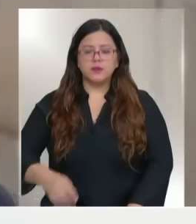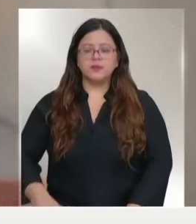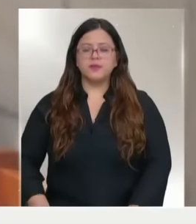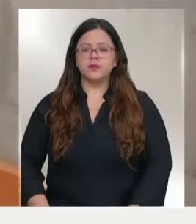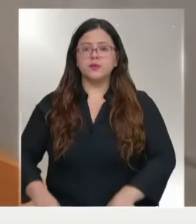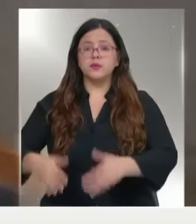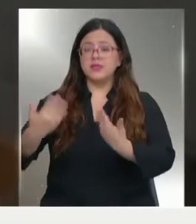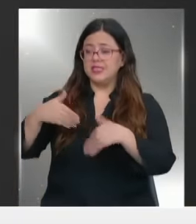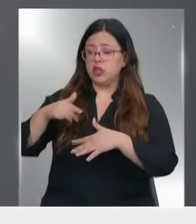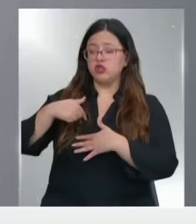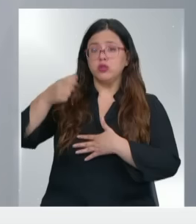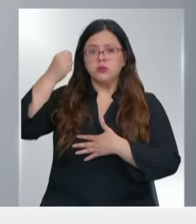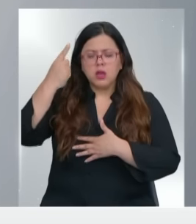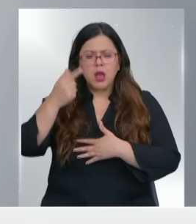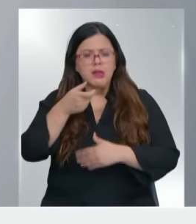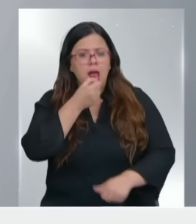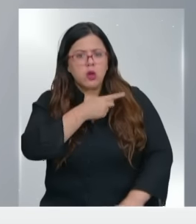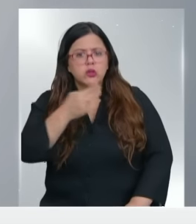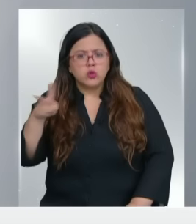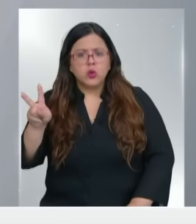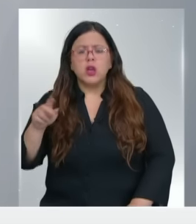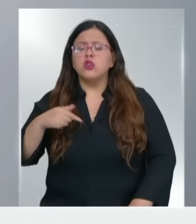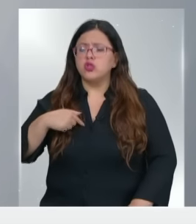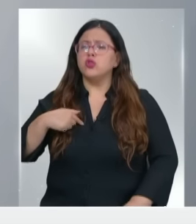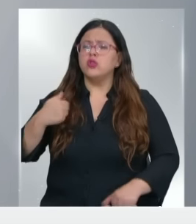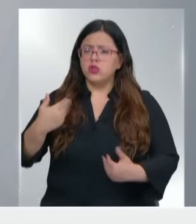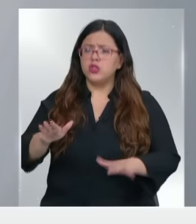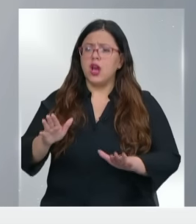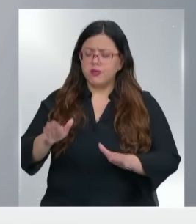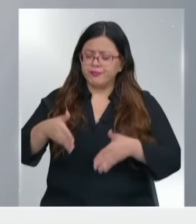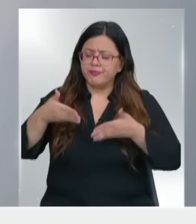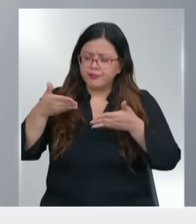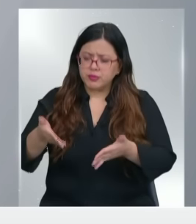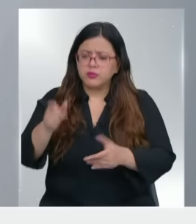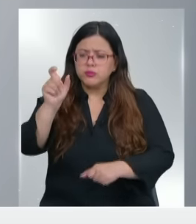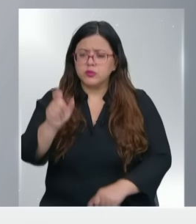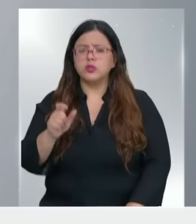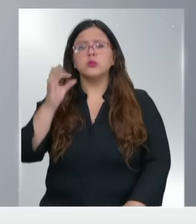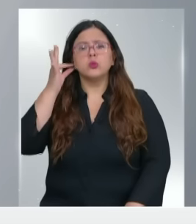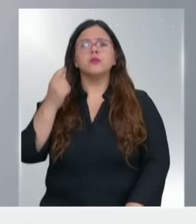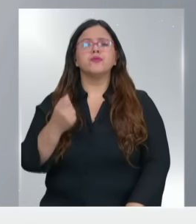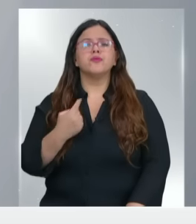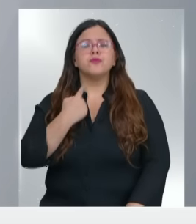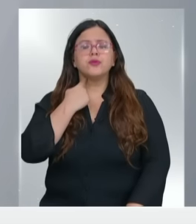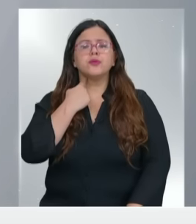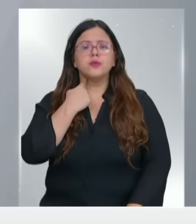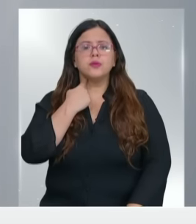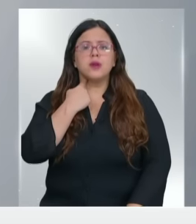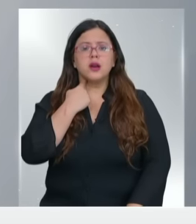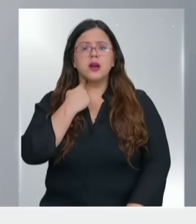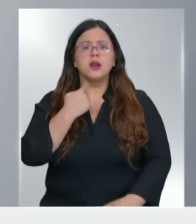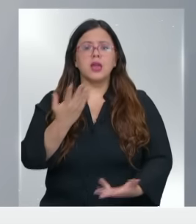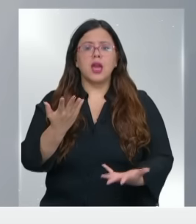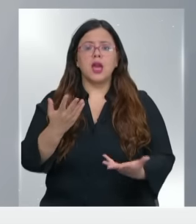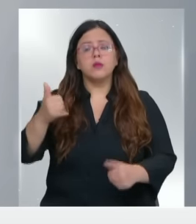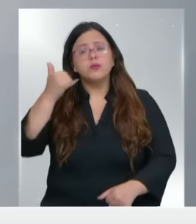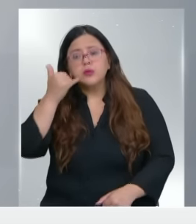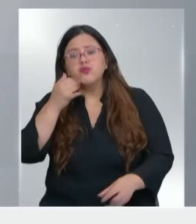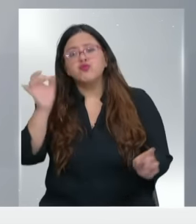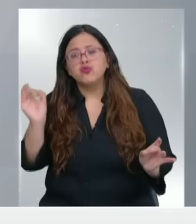enteré de la denuncia, me puse a disposición de la denunciante a través de un conocido en común para que me llamase si